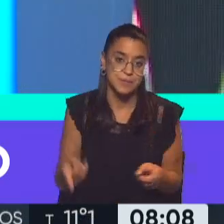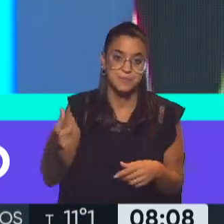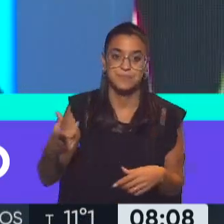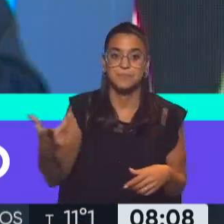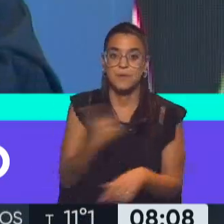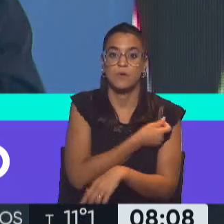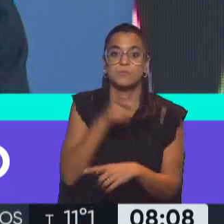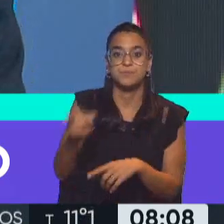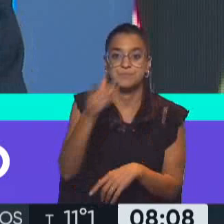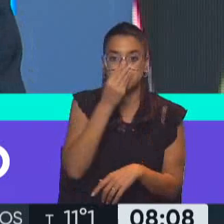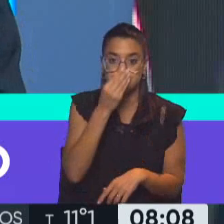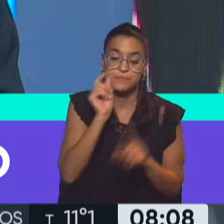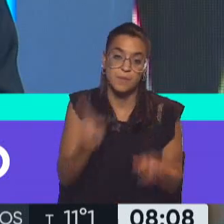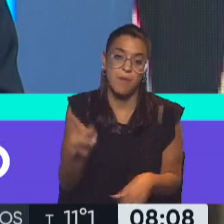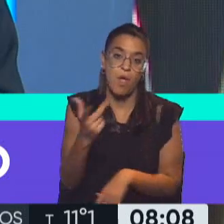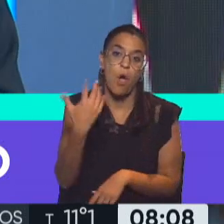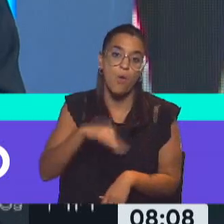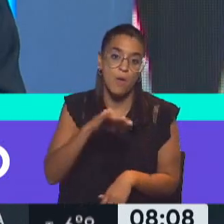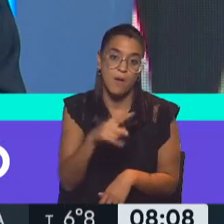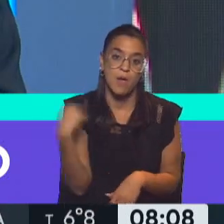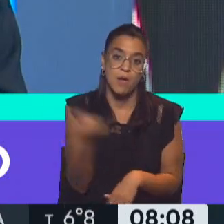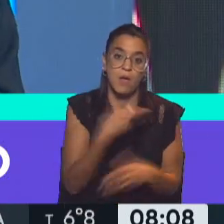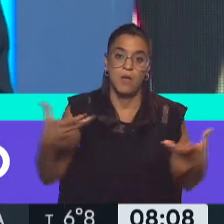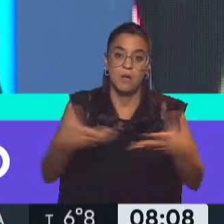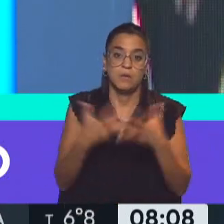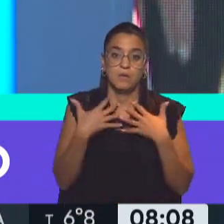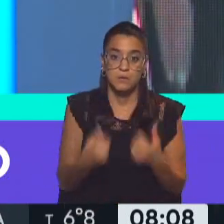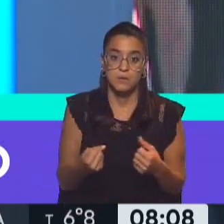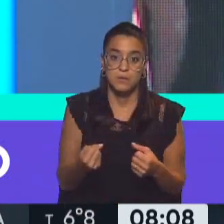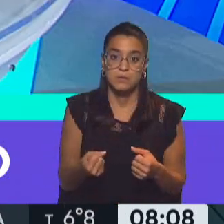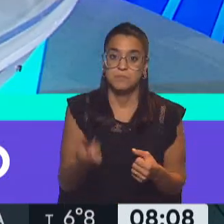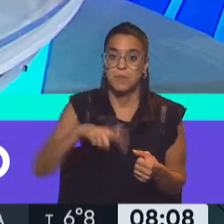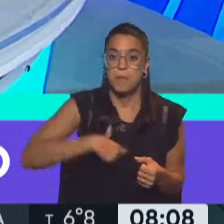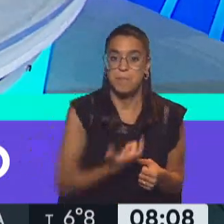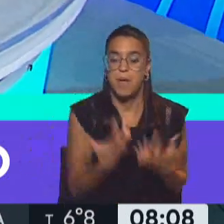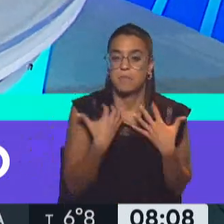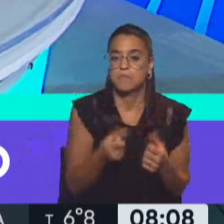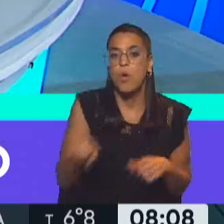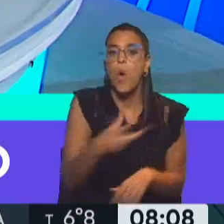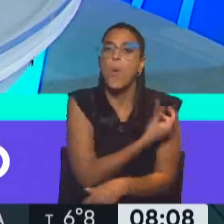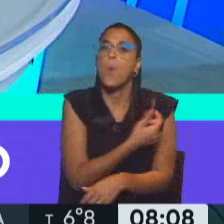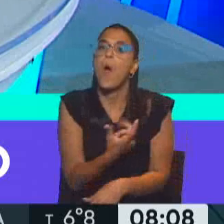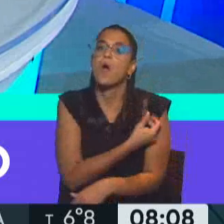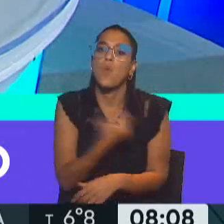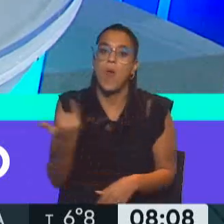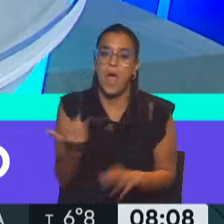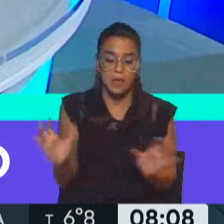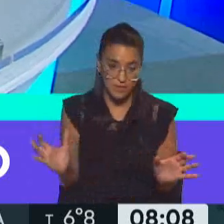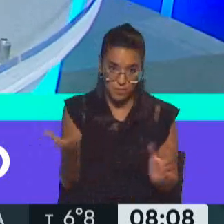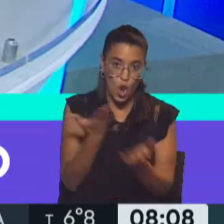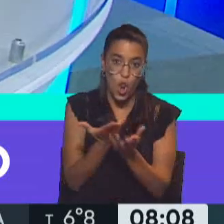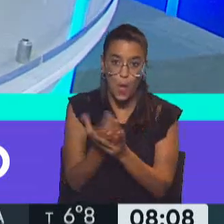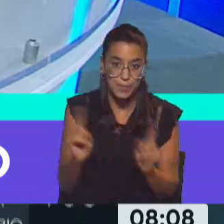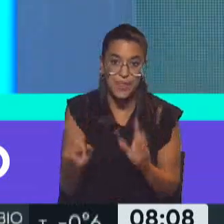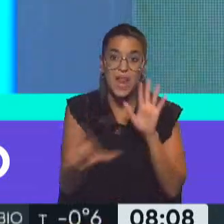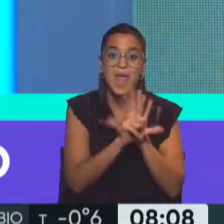vacunación antigripal en teoría es obligatoria para nosotros equipos de salud. No te exige ningún pase que demuestre que estoy vacunado contra la gripe. Esta es la verdad. Absolutamente. Es así. Hay